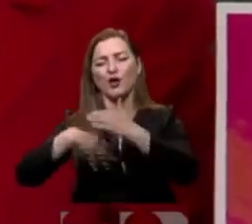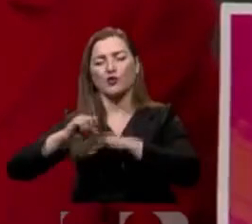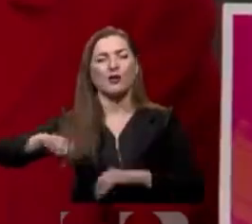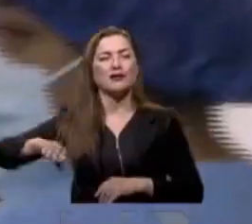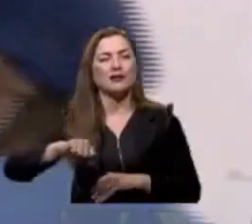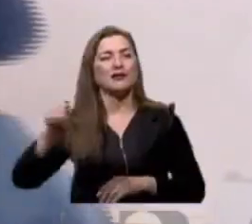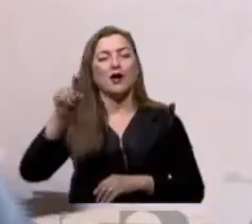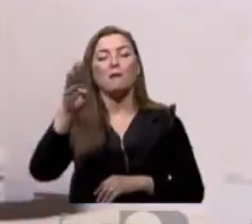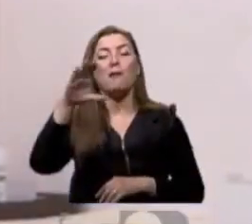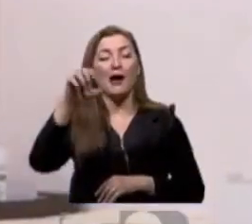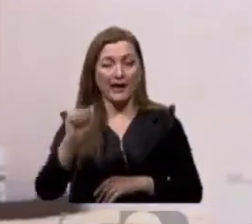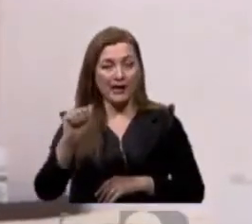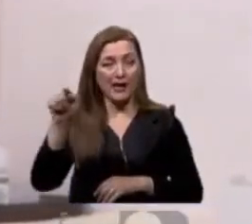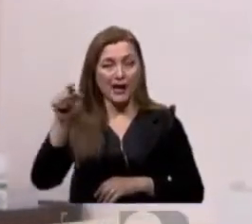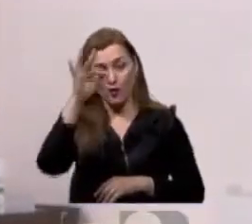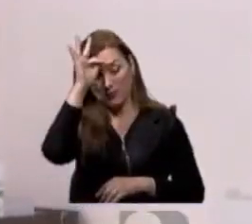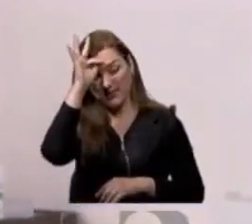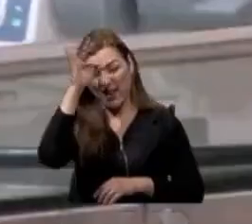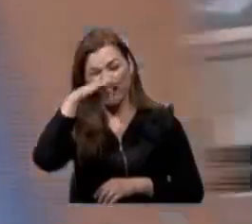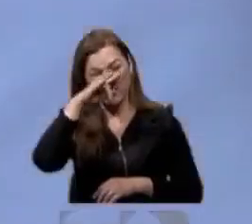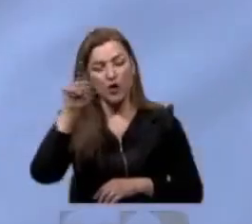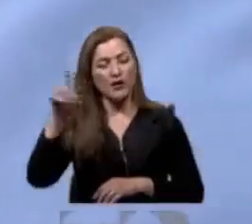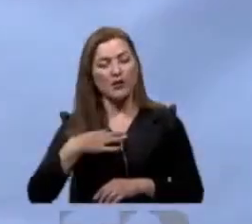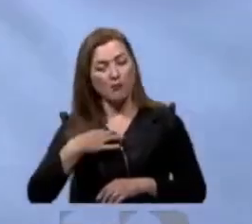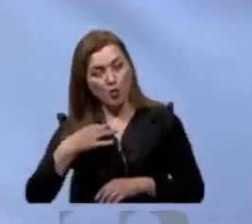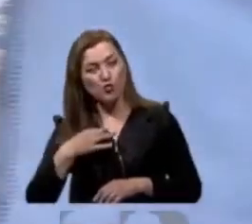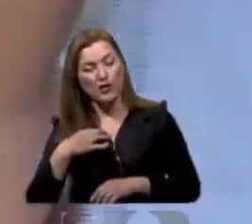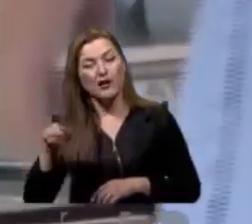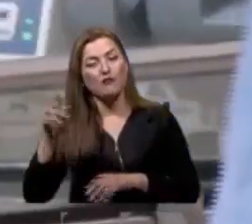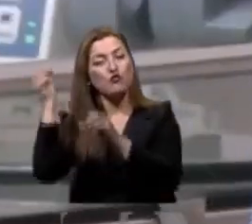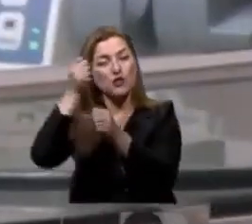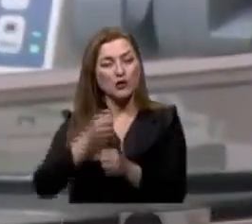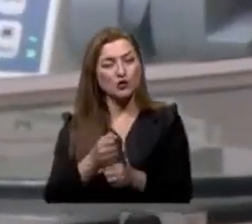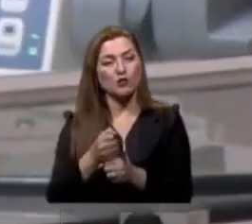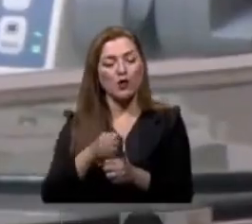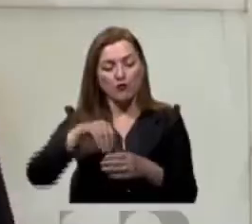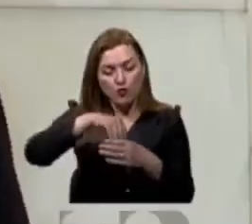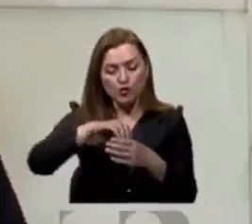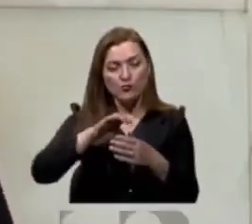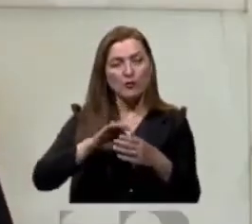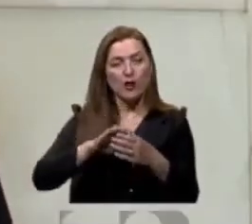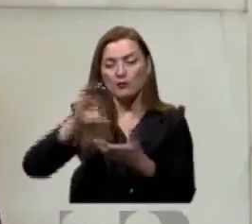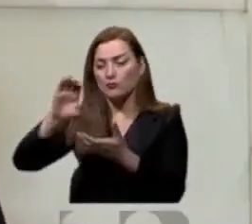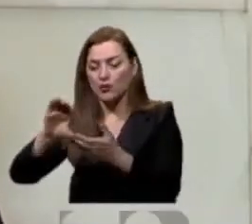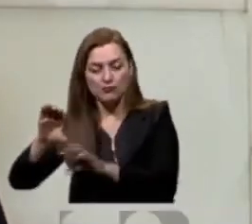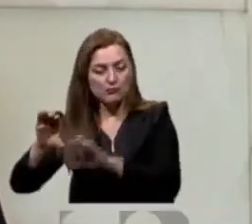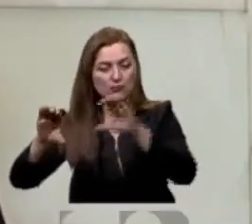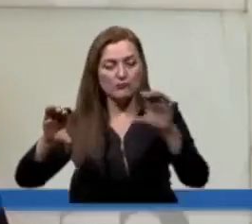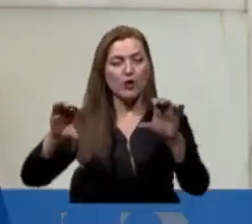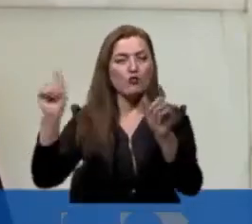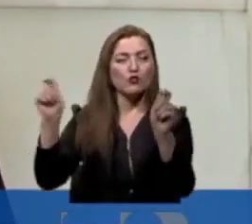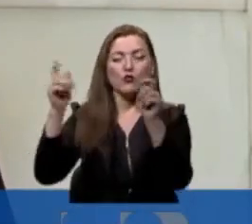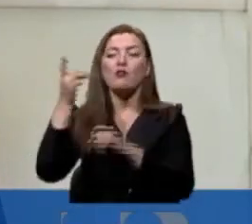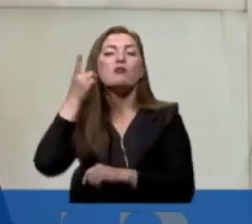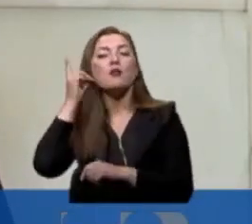del hospital bajo Ortiz señala que los recursos serán divididos de forma igualitaria para las dos entidades en el caso de la fundación de